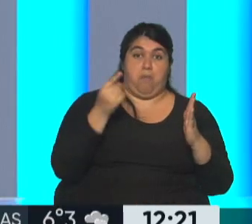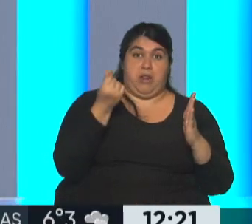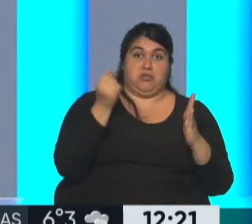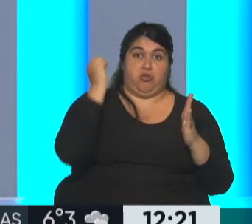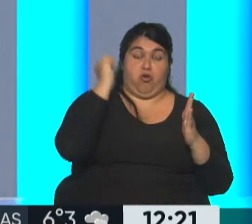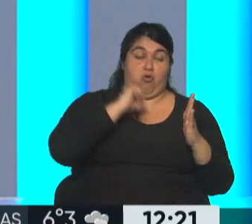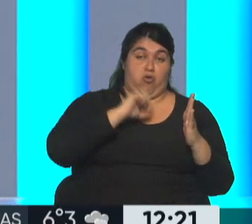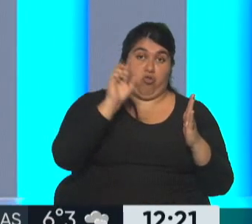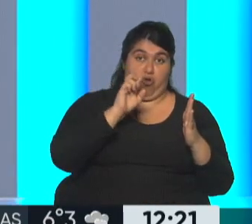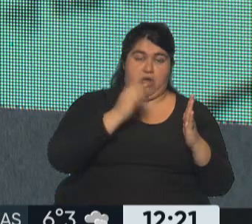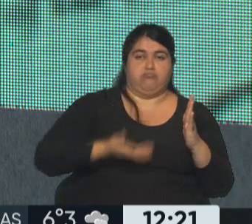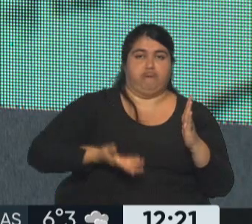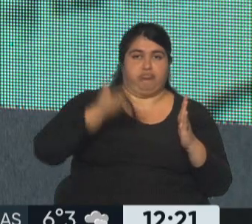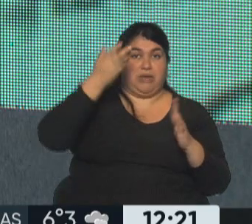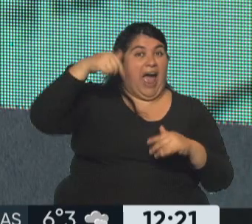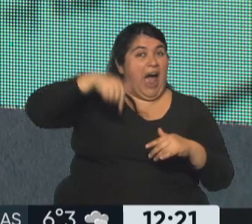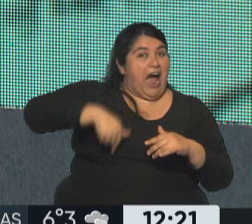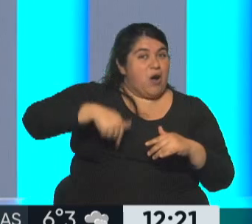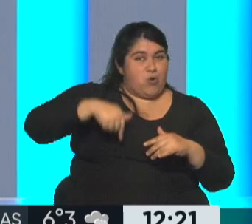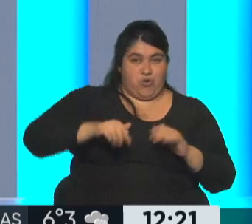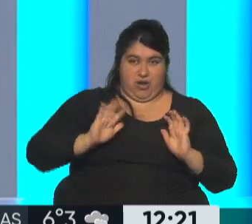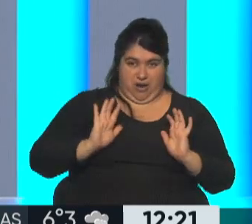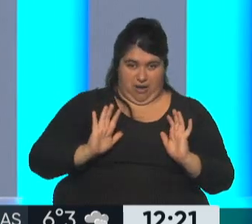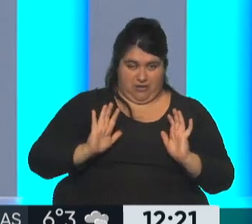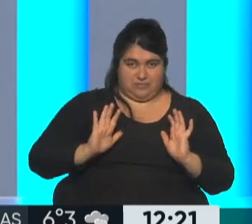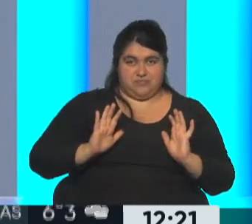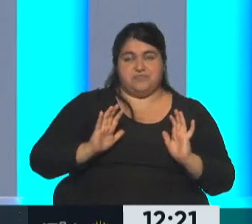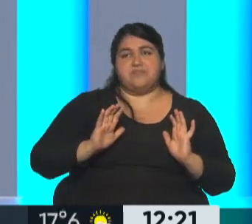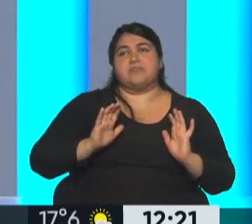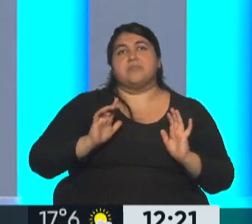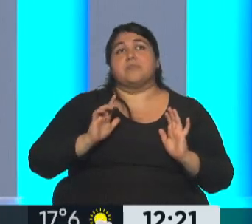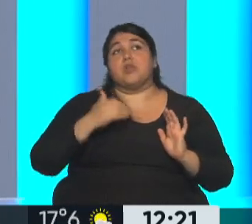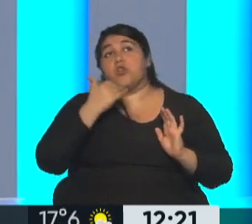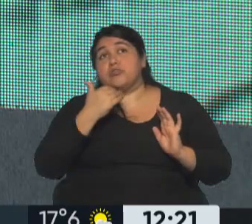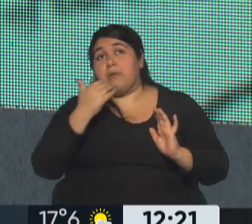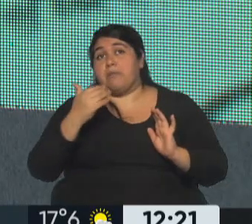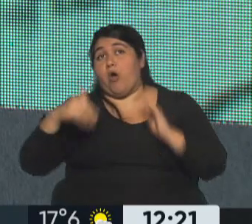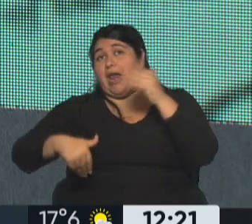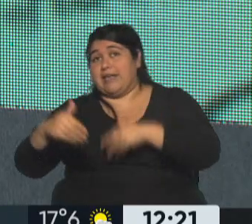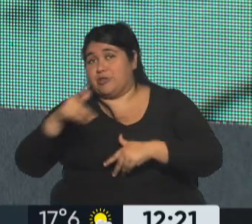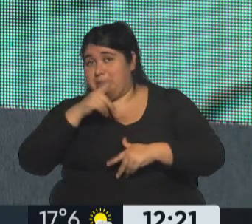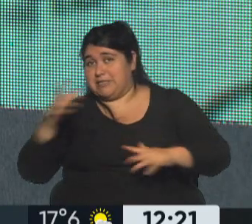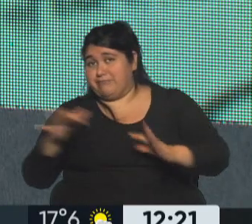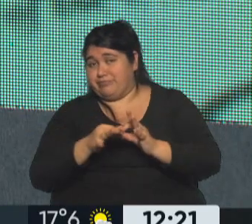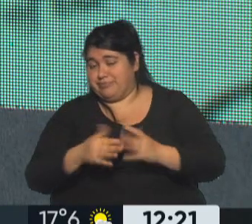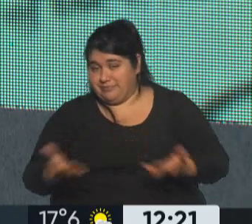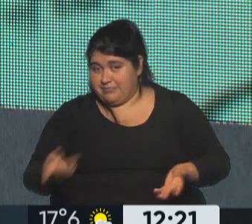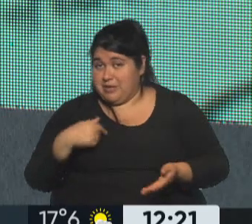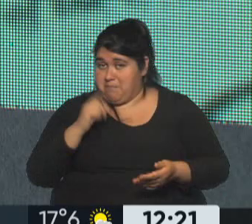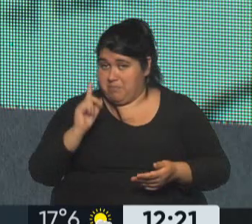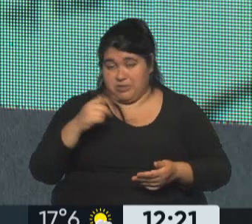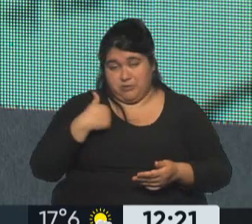acompañado de la relación salta todo ahora este y si esto no tiene que ver con elecciones con qué otra cosa puede tener directamente con el próximo domingo